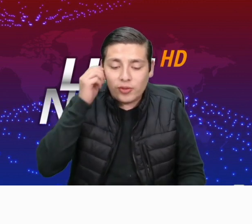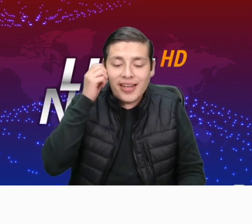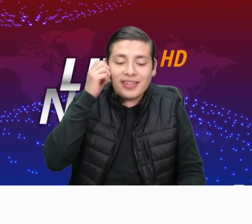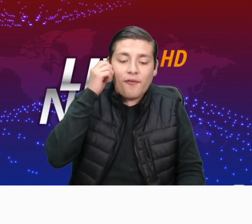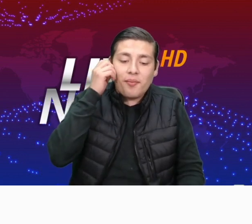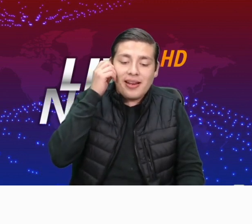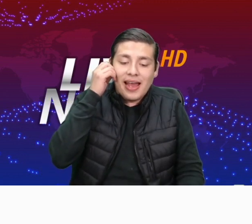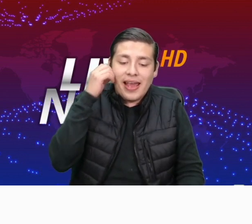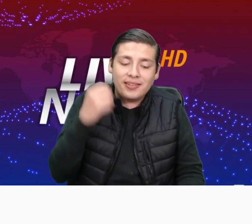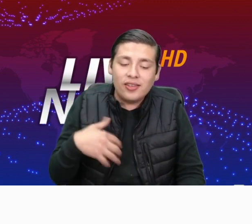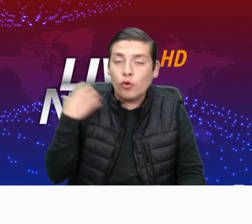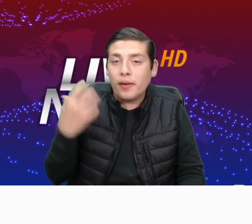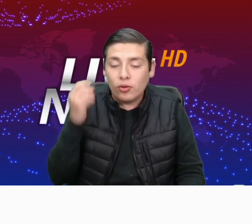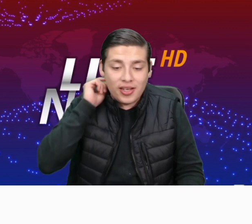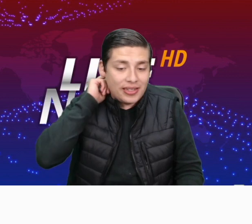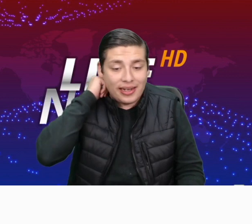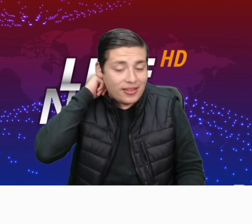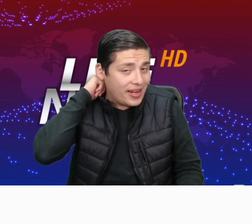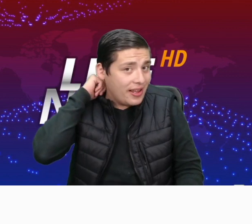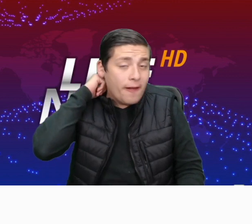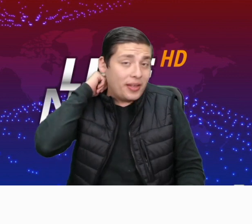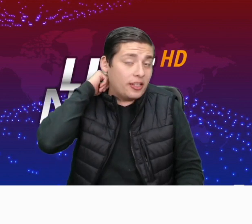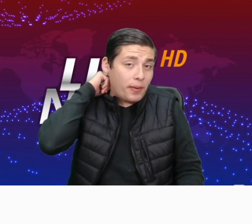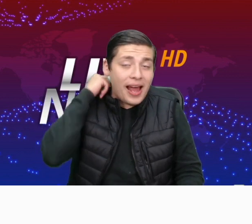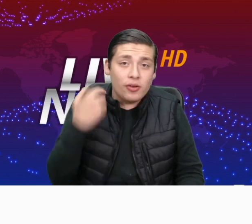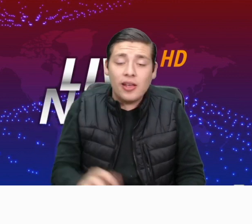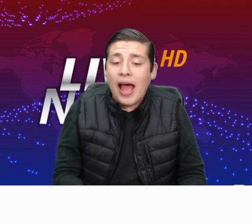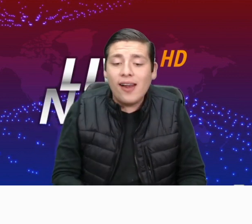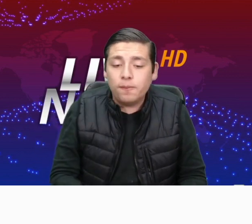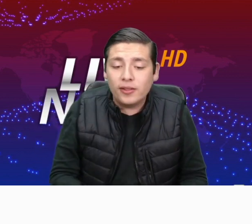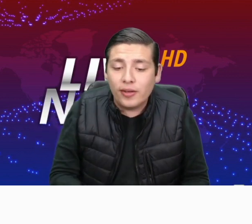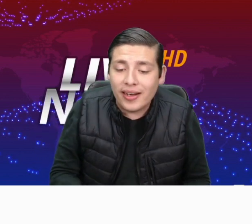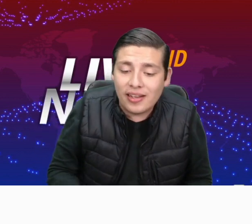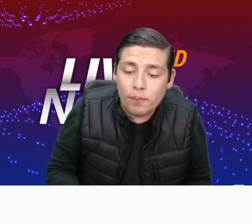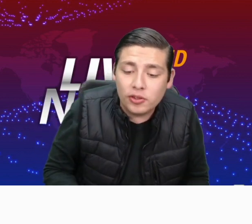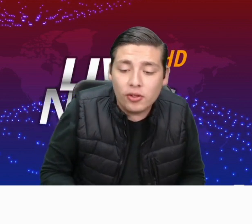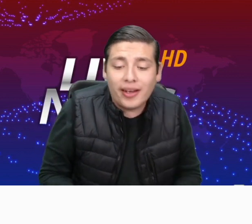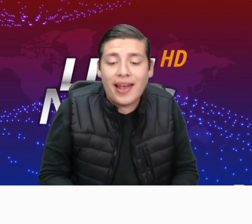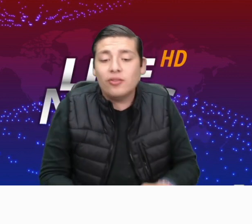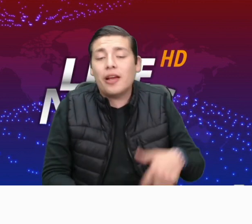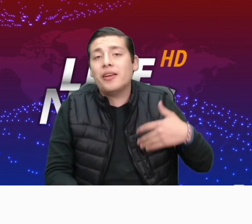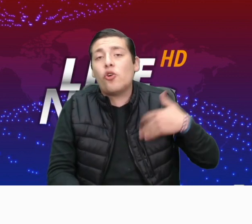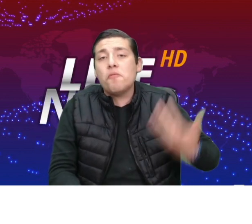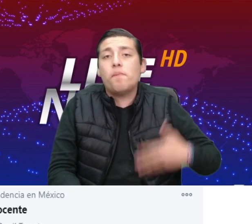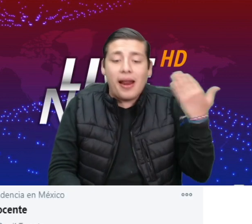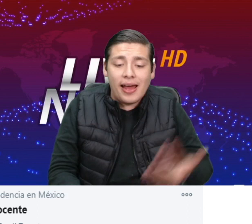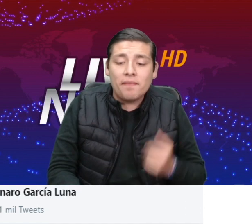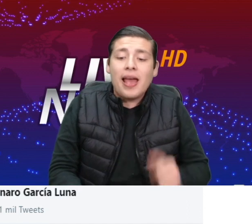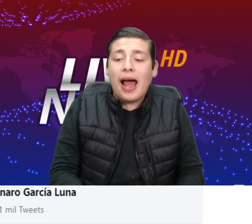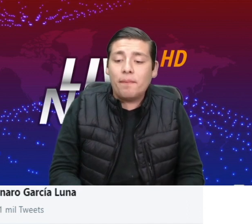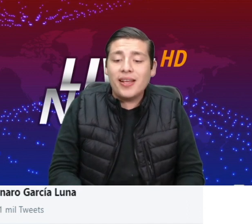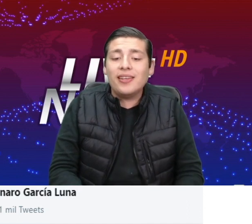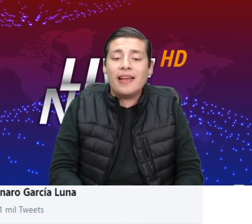ayuntamientos. Pues ahí está, familia, esta super noticia que tiene desesperados a los personajes de la oposición, que ya no saben cómo